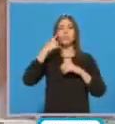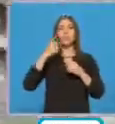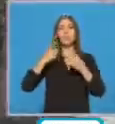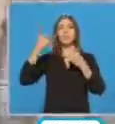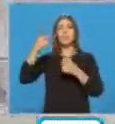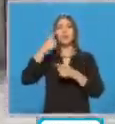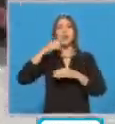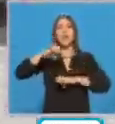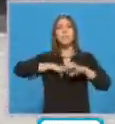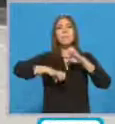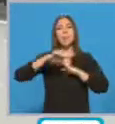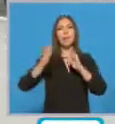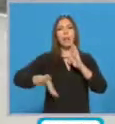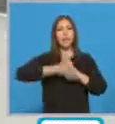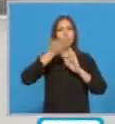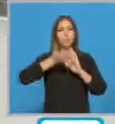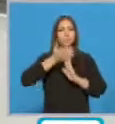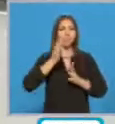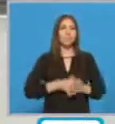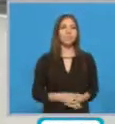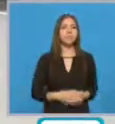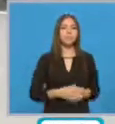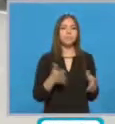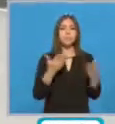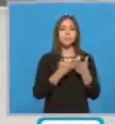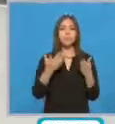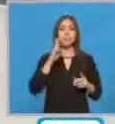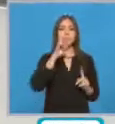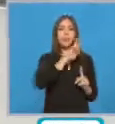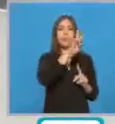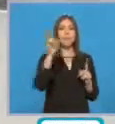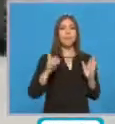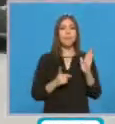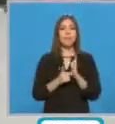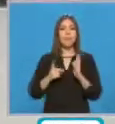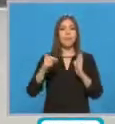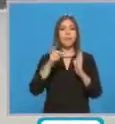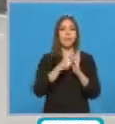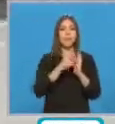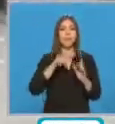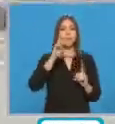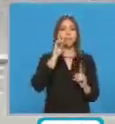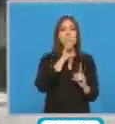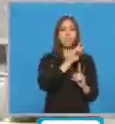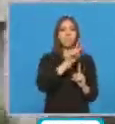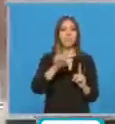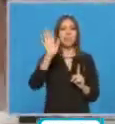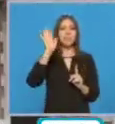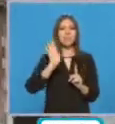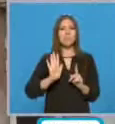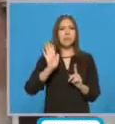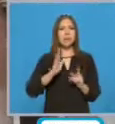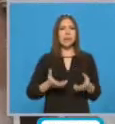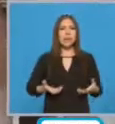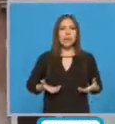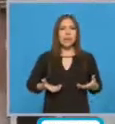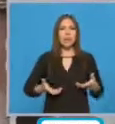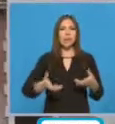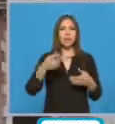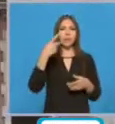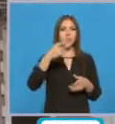Alberto? Mire, estas departamentos que hasta parecen privadas o calles, que es la calle